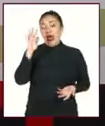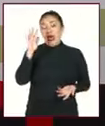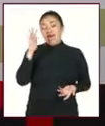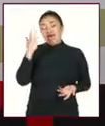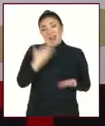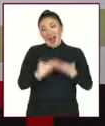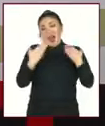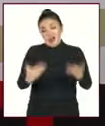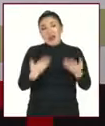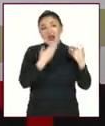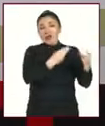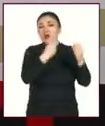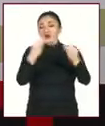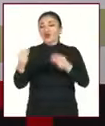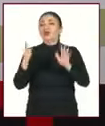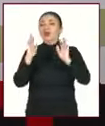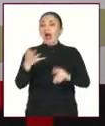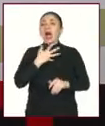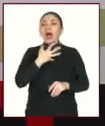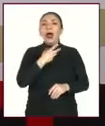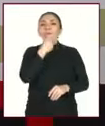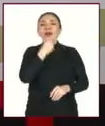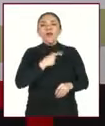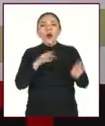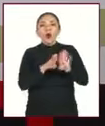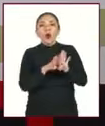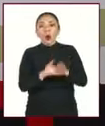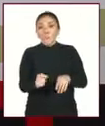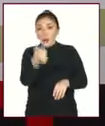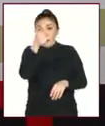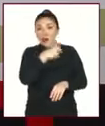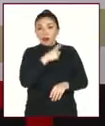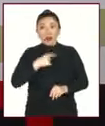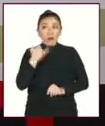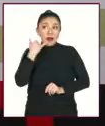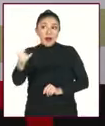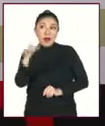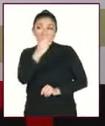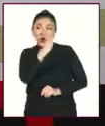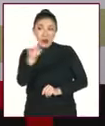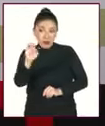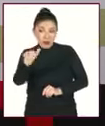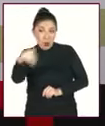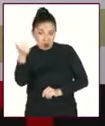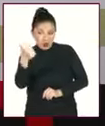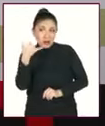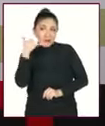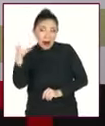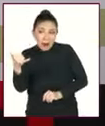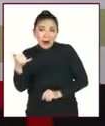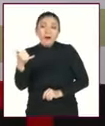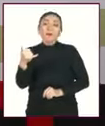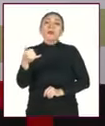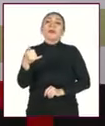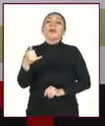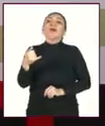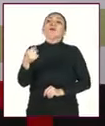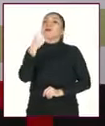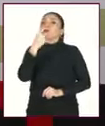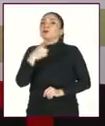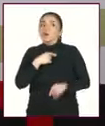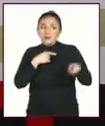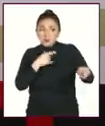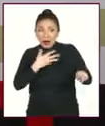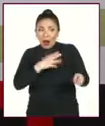ahora ya te van dando los pasos de primero llama al 911, valora los signos, si